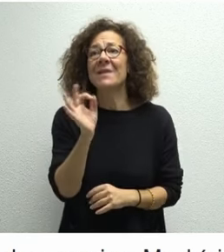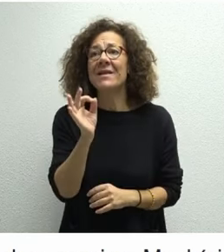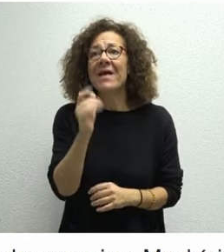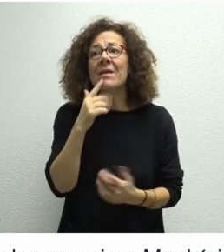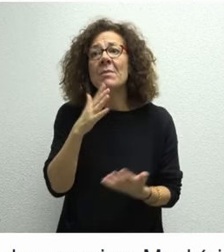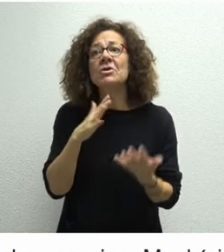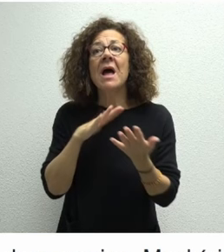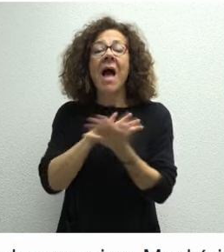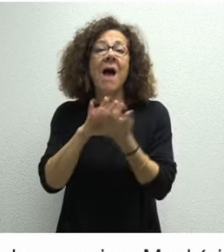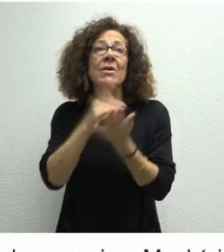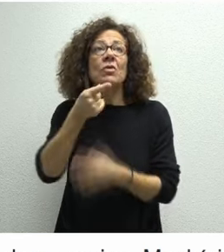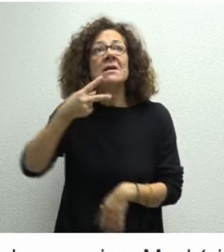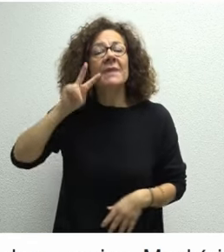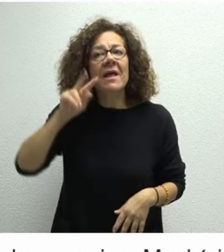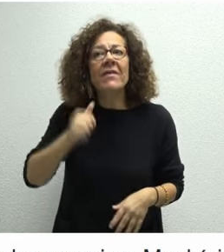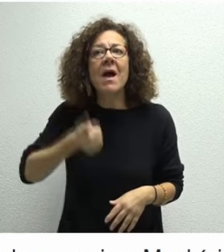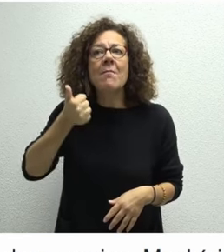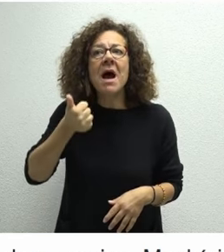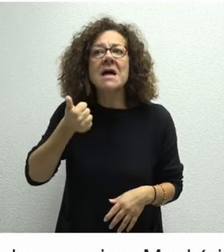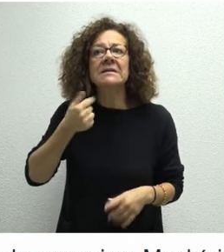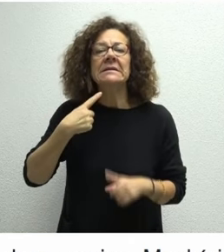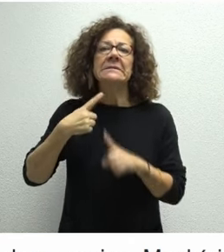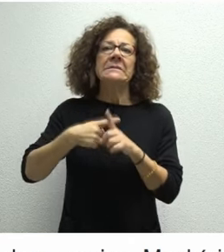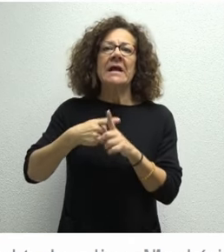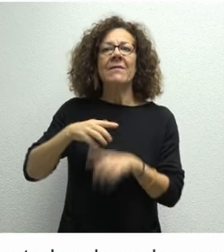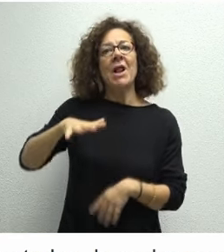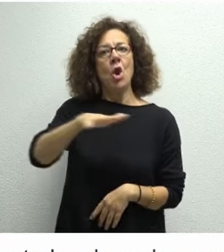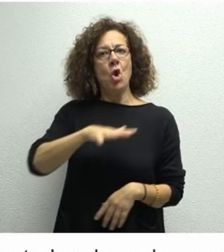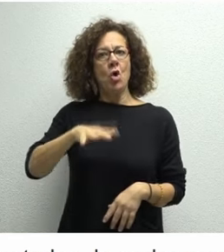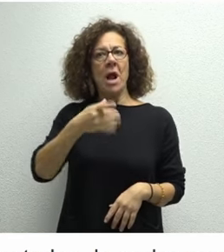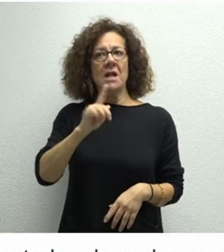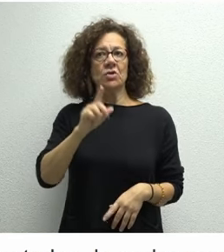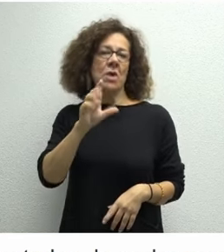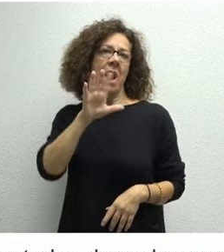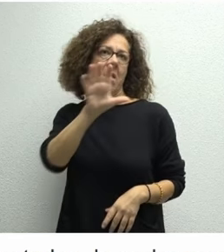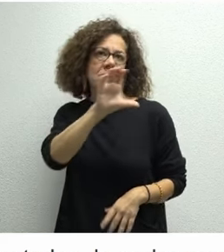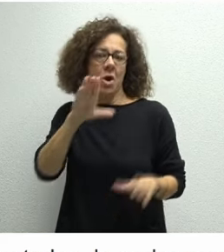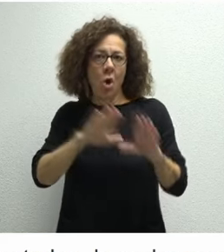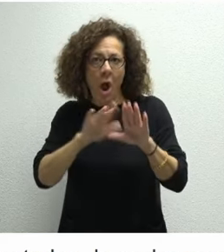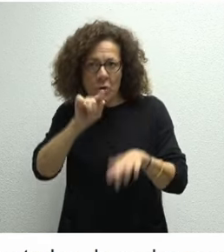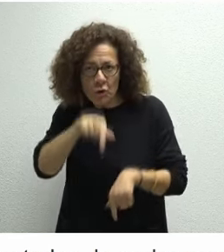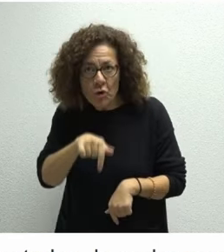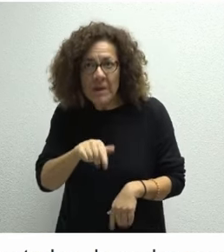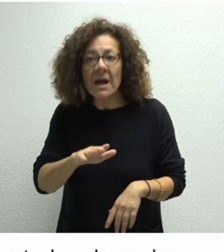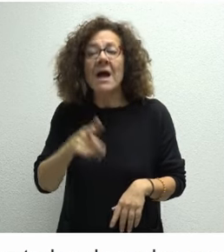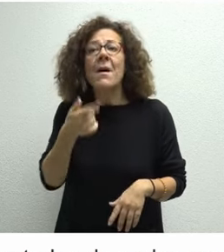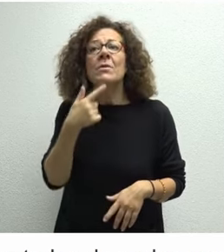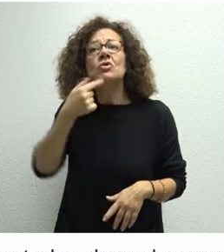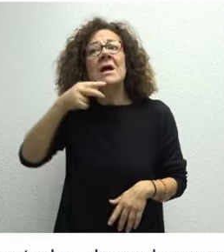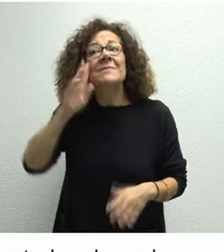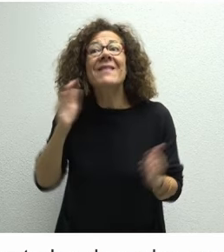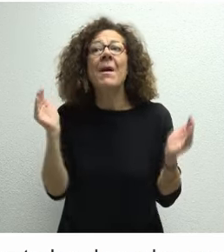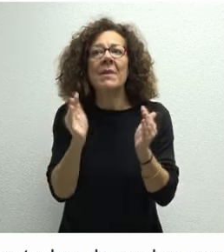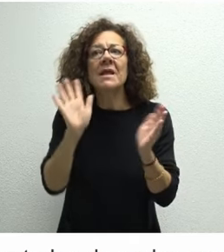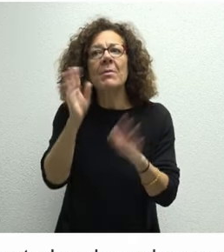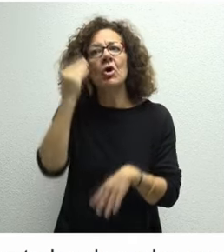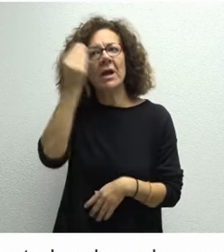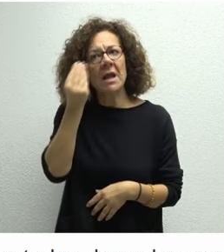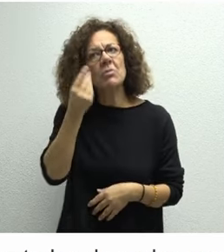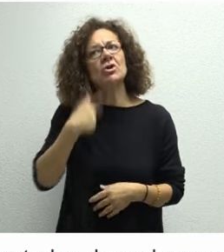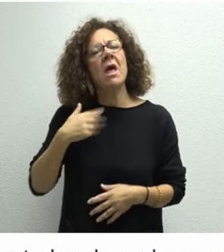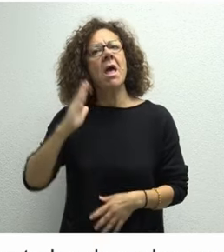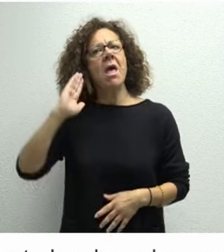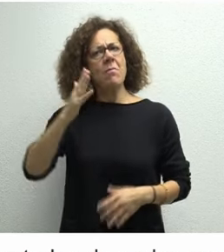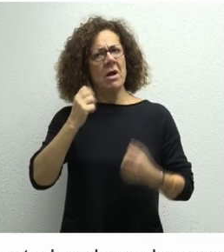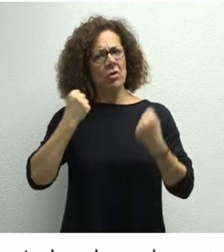trasladar una experiencia más Eh pues más a nivel local No no es una experiencia autonómica pero bueno es una pequeña experiencia pero que creemos que ha tenido mucho